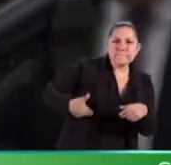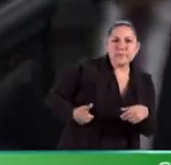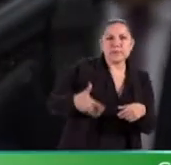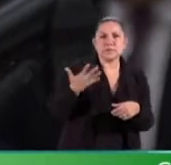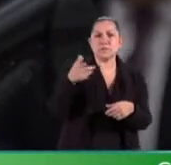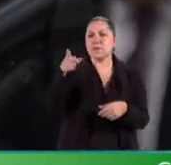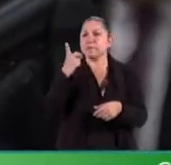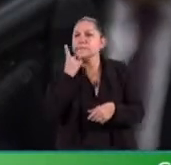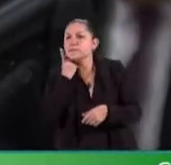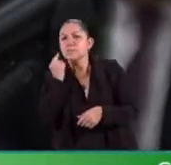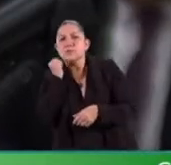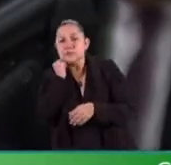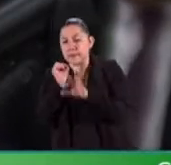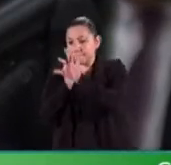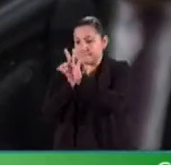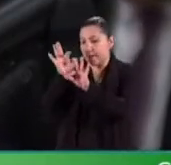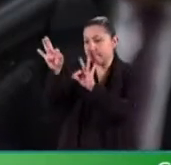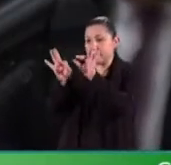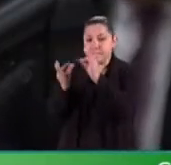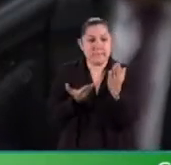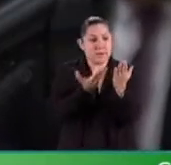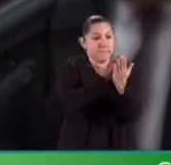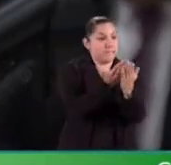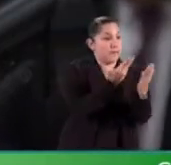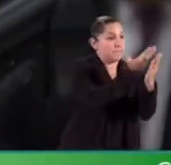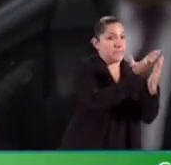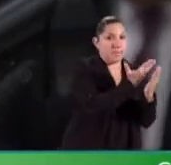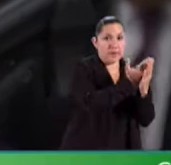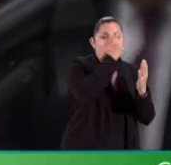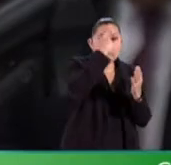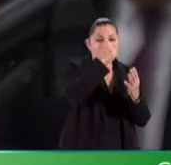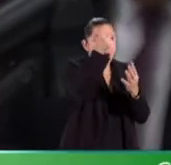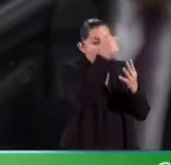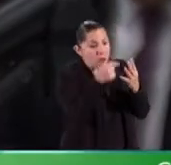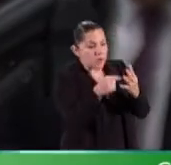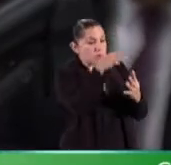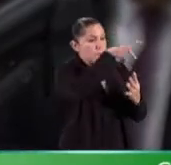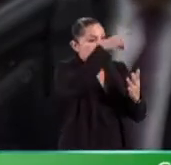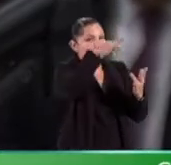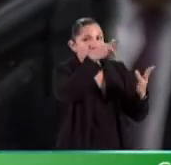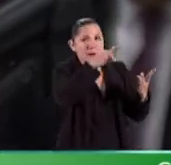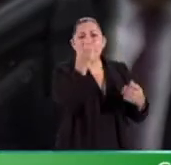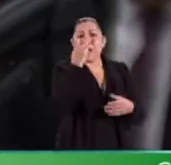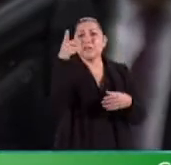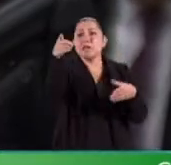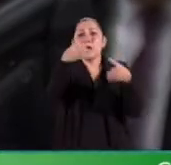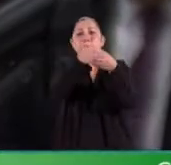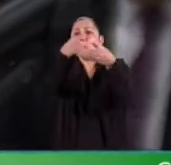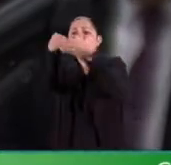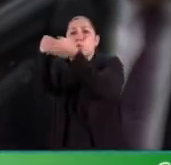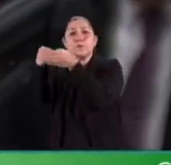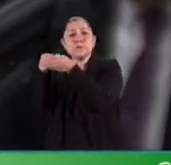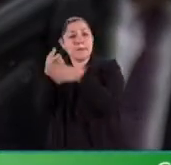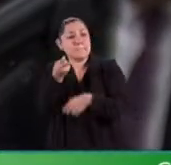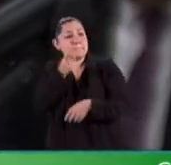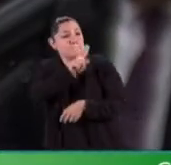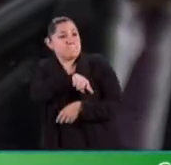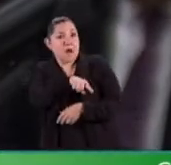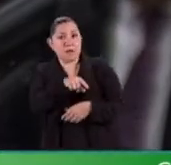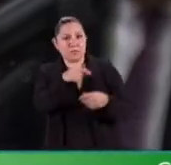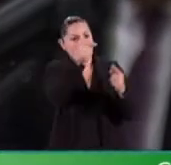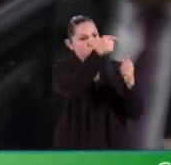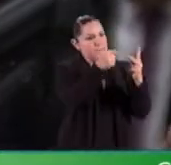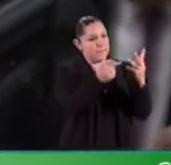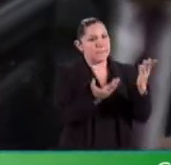magistrados, pero también al secuestro de estos por parte de poderes fácticos. Si preocupa tanto que haya jueces corruptos en